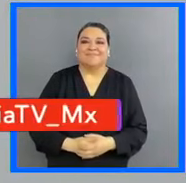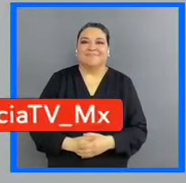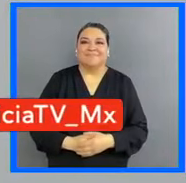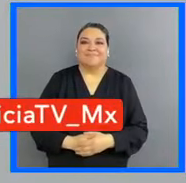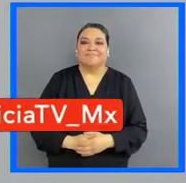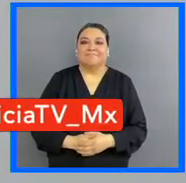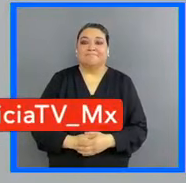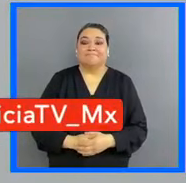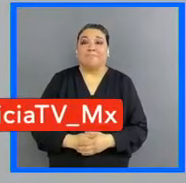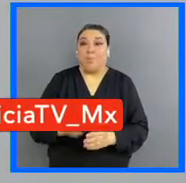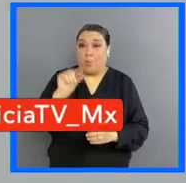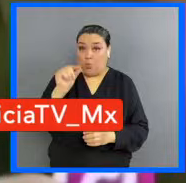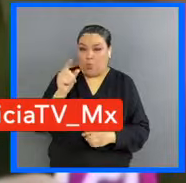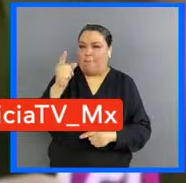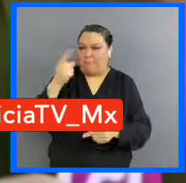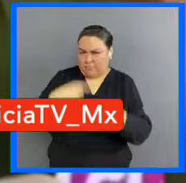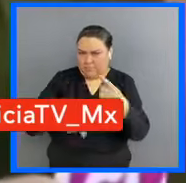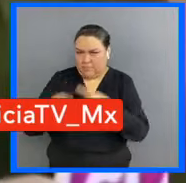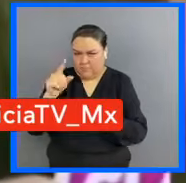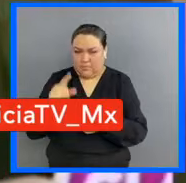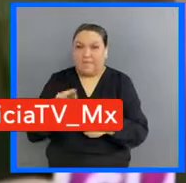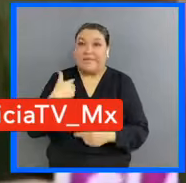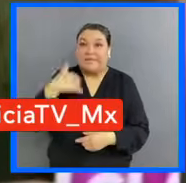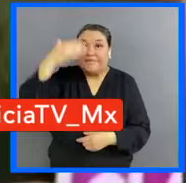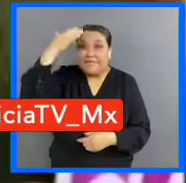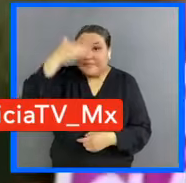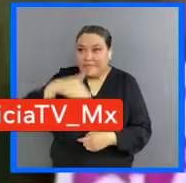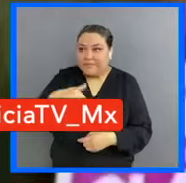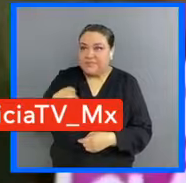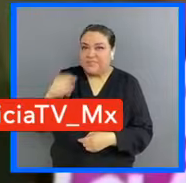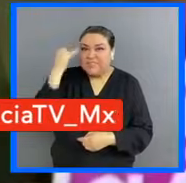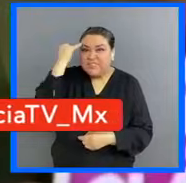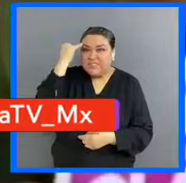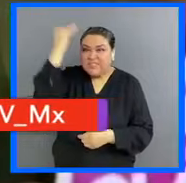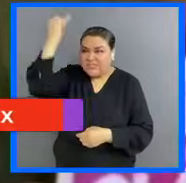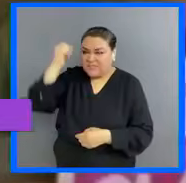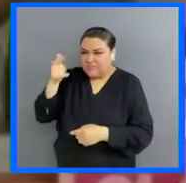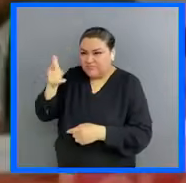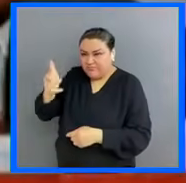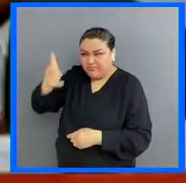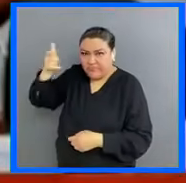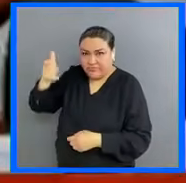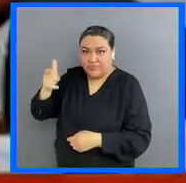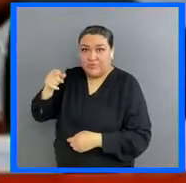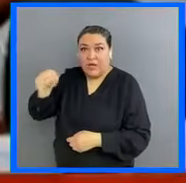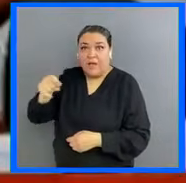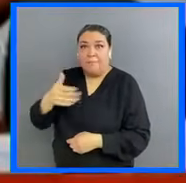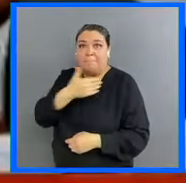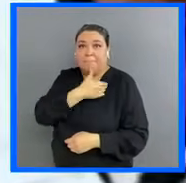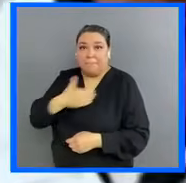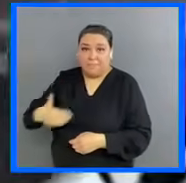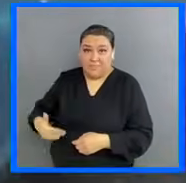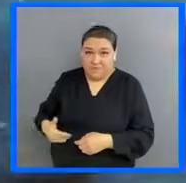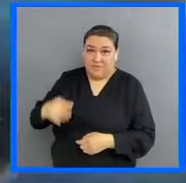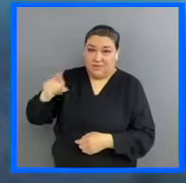Enseguida, cae autor intelectual del asesinato del presidente municipal de Uruapan.